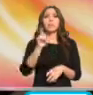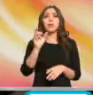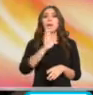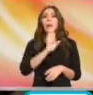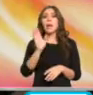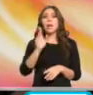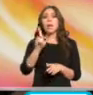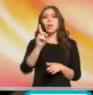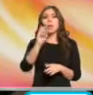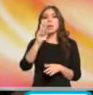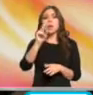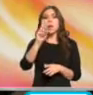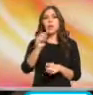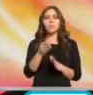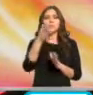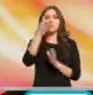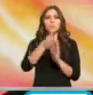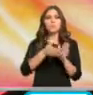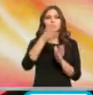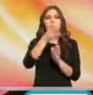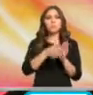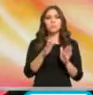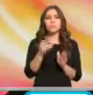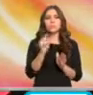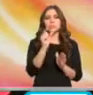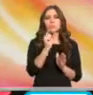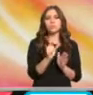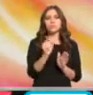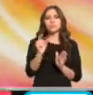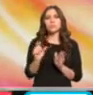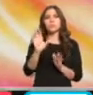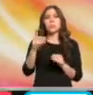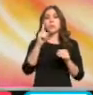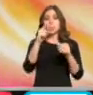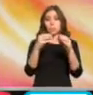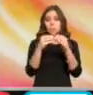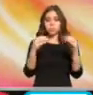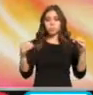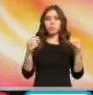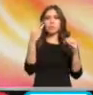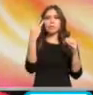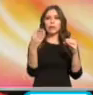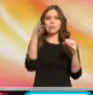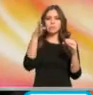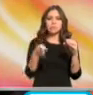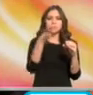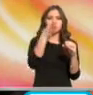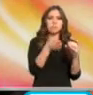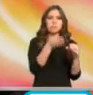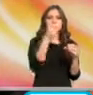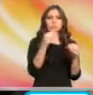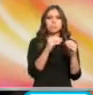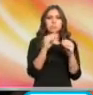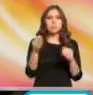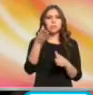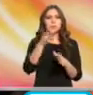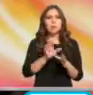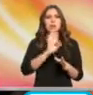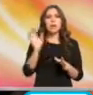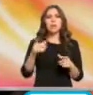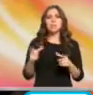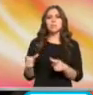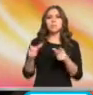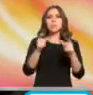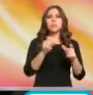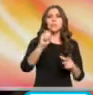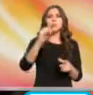a cortar en porciones chiquitas, aproximadamente salen 3 de cada taquito, y los vamos a servir con su soya. Y tan, compañeros, eso es